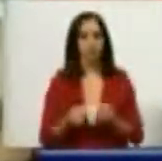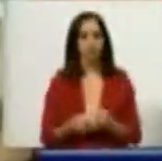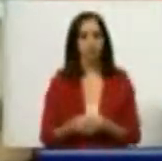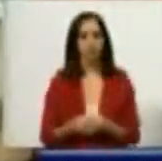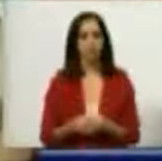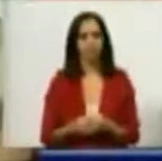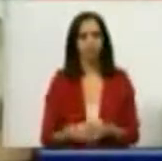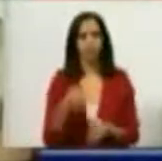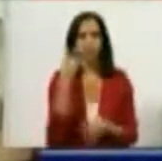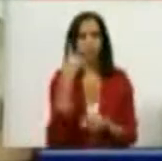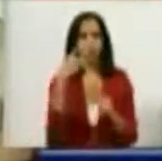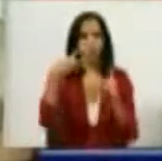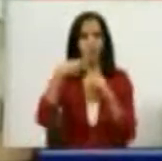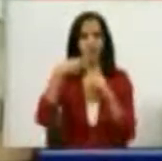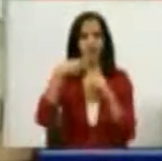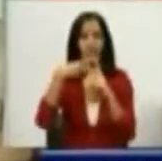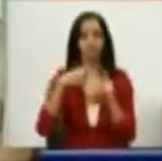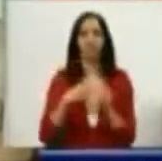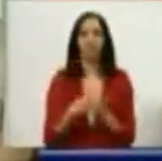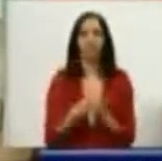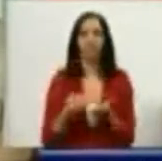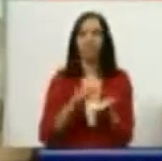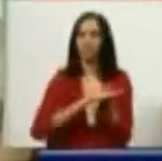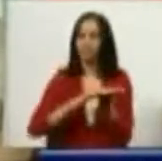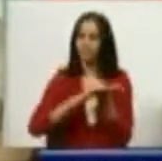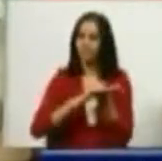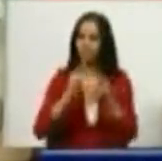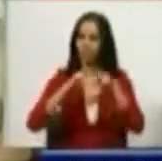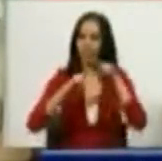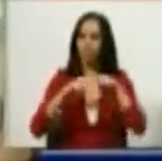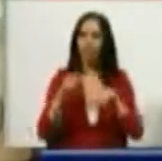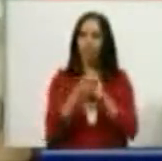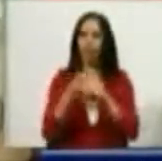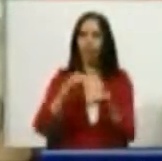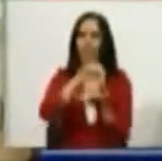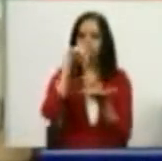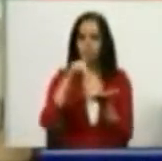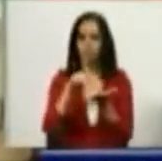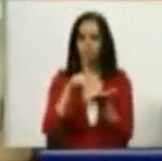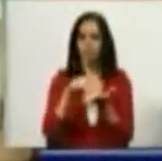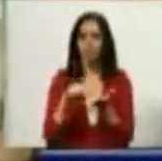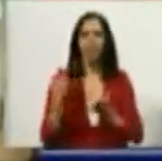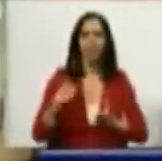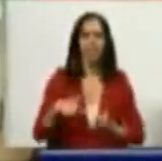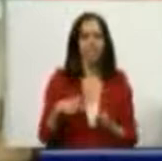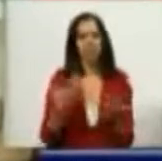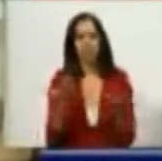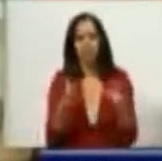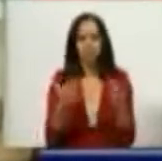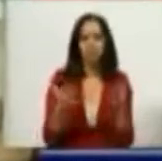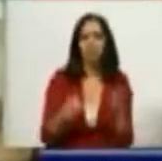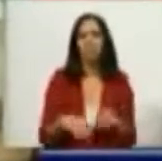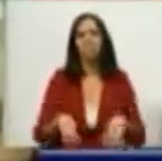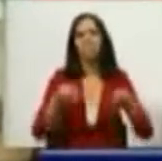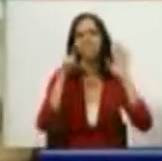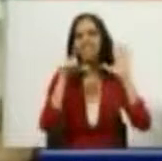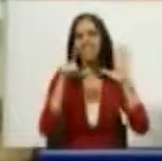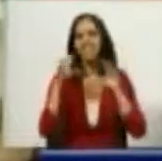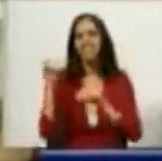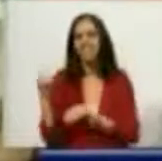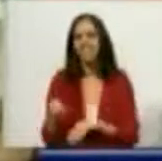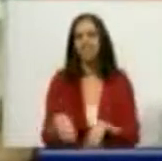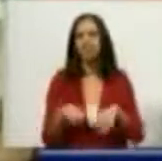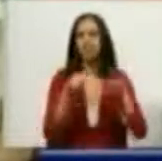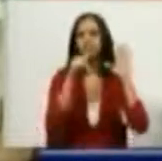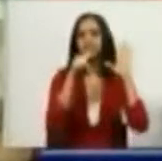los dos hoteles recuperados por el gobierno nacional y tiene un promedio de 700 650